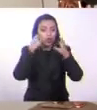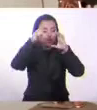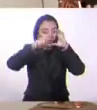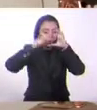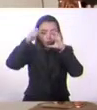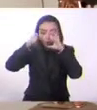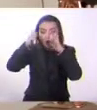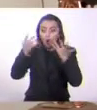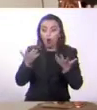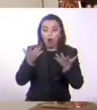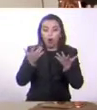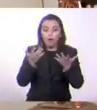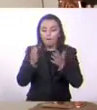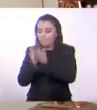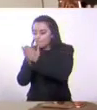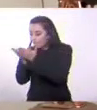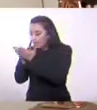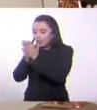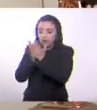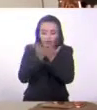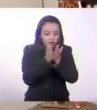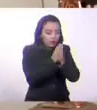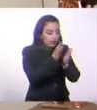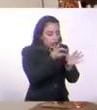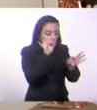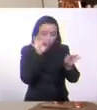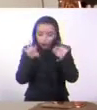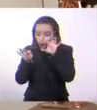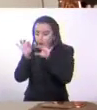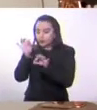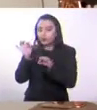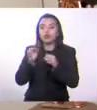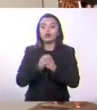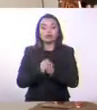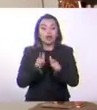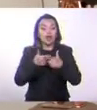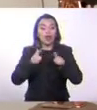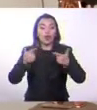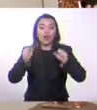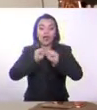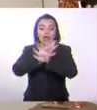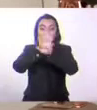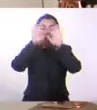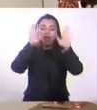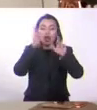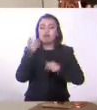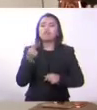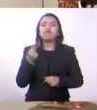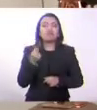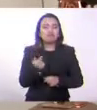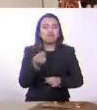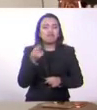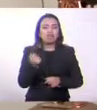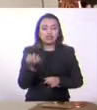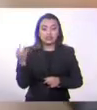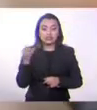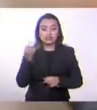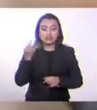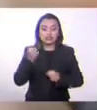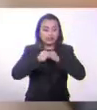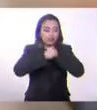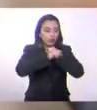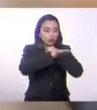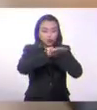sencillo. ¿Por qué? Porque necesita llegar a una población mucho más amplia. Además, este tipo de texto se va a auxiliar de